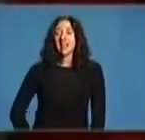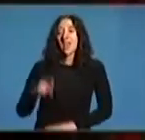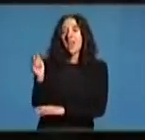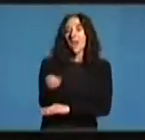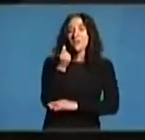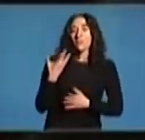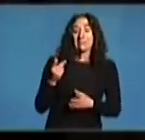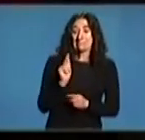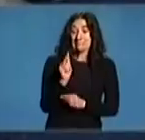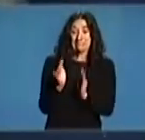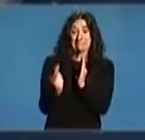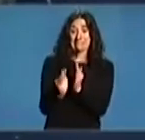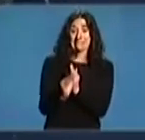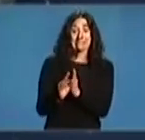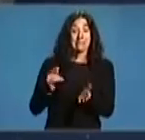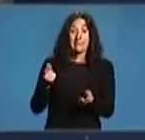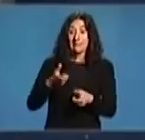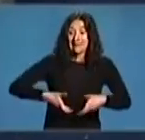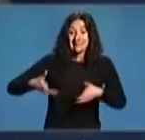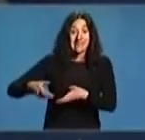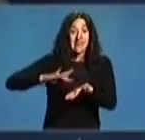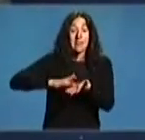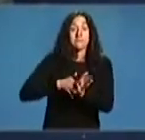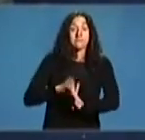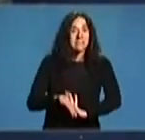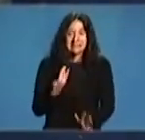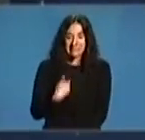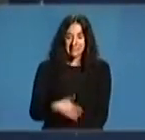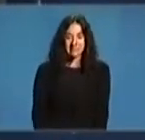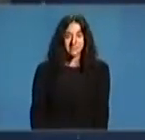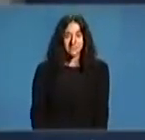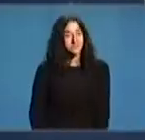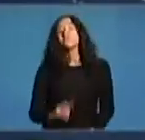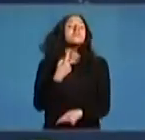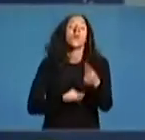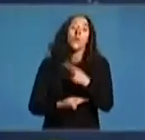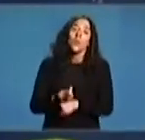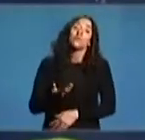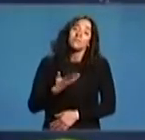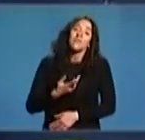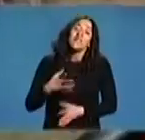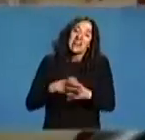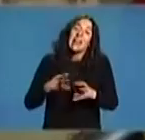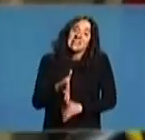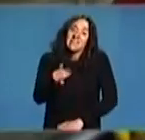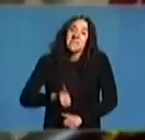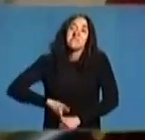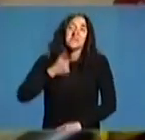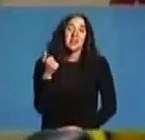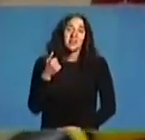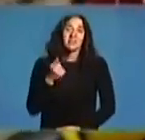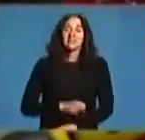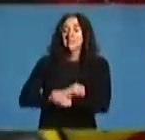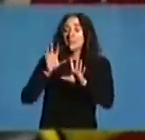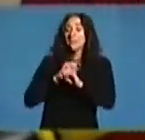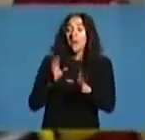tal o éxito que en cuestión de poucos minutos os productores recollían as caixas así de baleiras. Algunos quedaron con ganas de saboreala. Claro, gustaron, sí, por